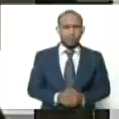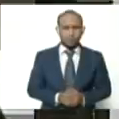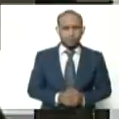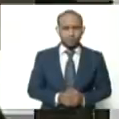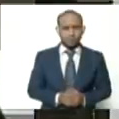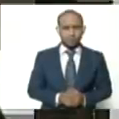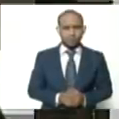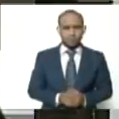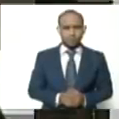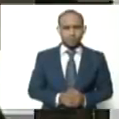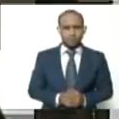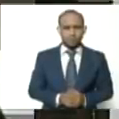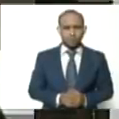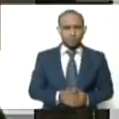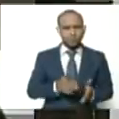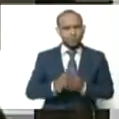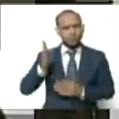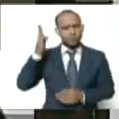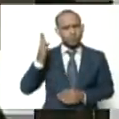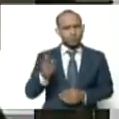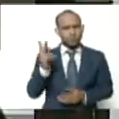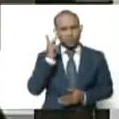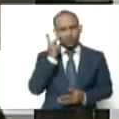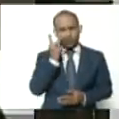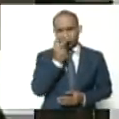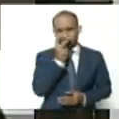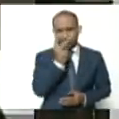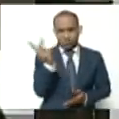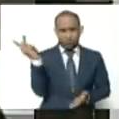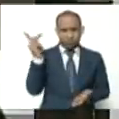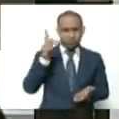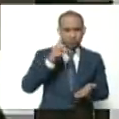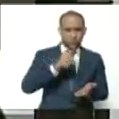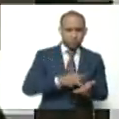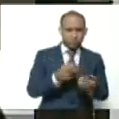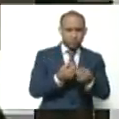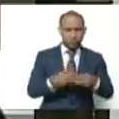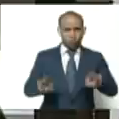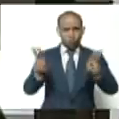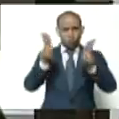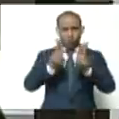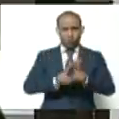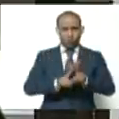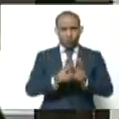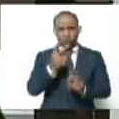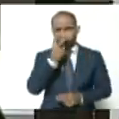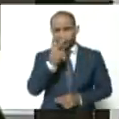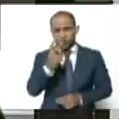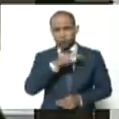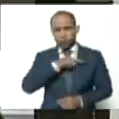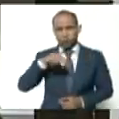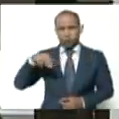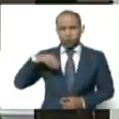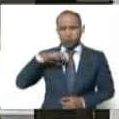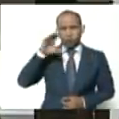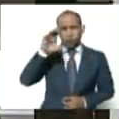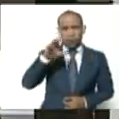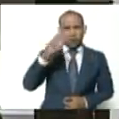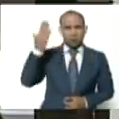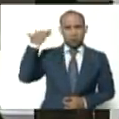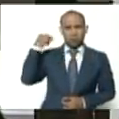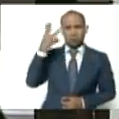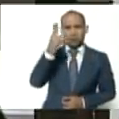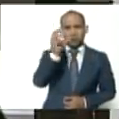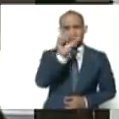para el tema de sanciones que visitó de parte de la Organización de Naciones Unidas nuestro país hace 3 semanas.